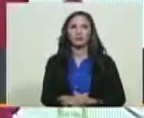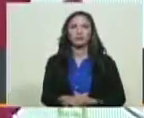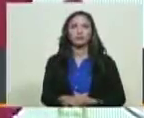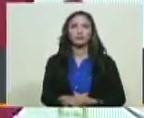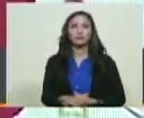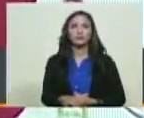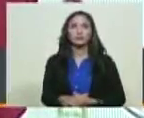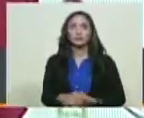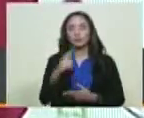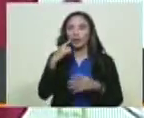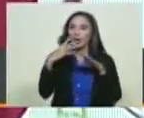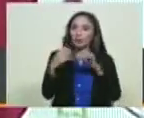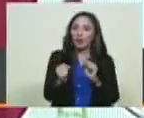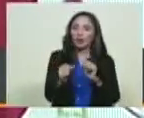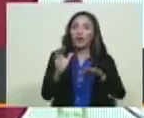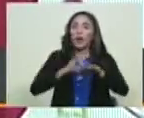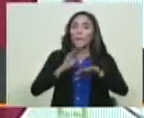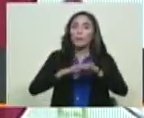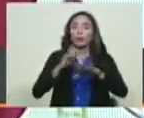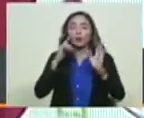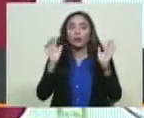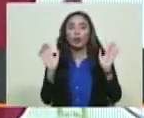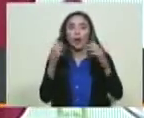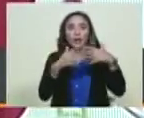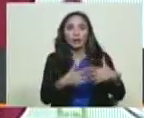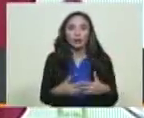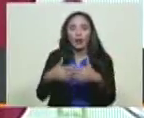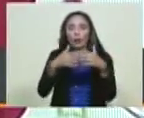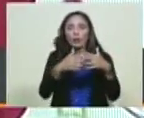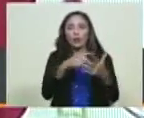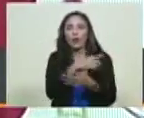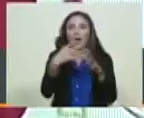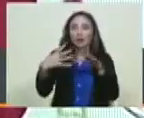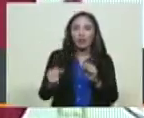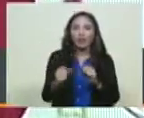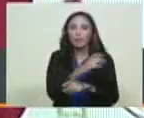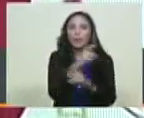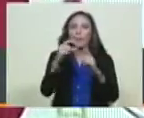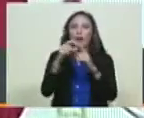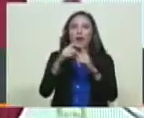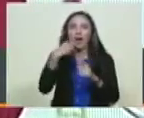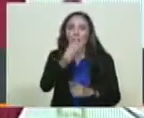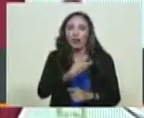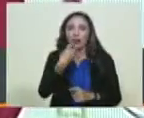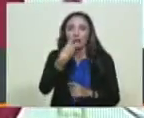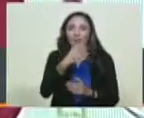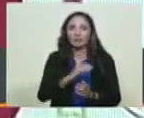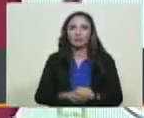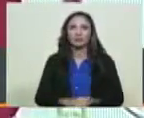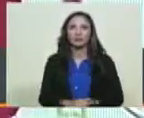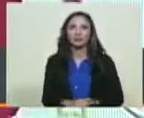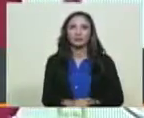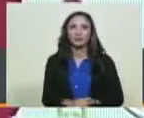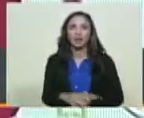para que me entiendan porque la oligarquía extiende cuando uno le hablo en inglés se le van las patitas